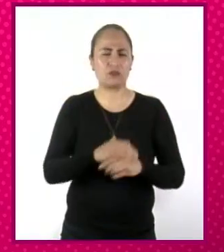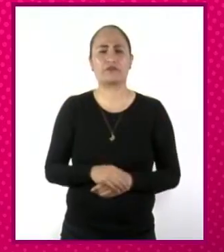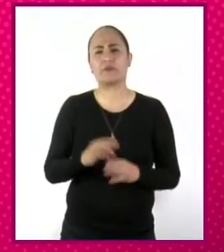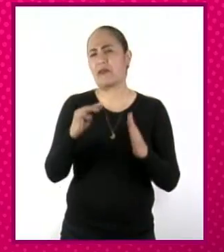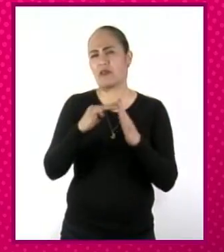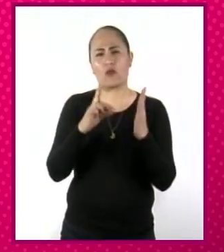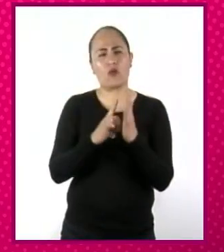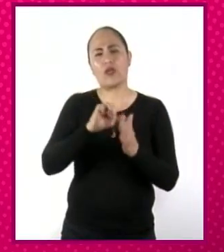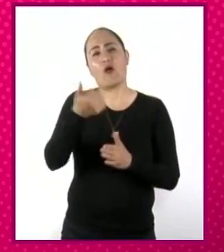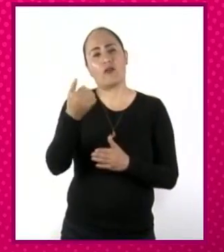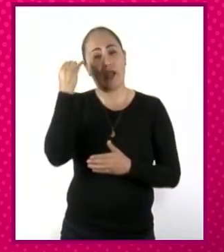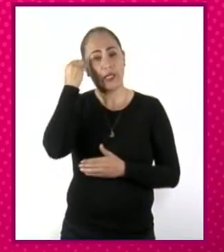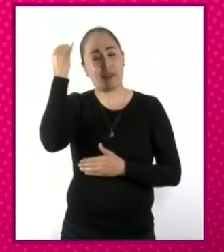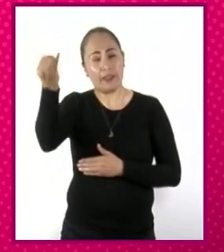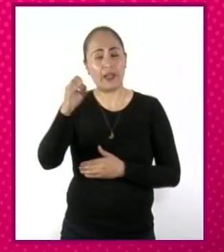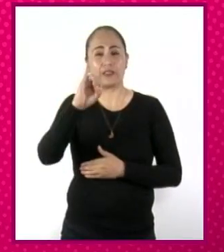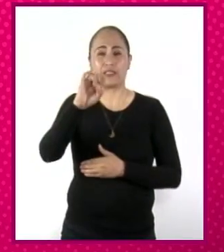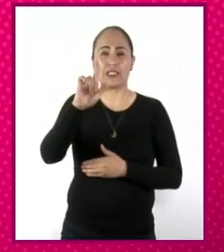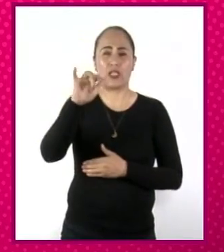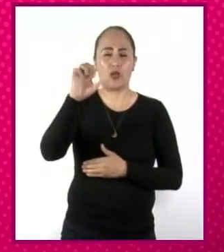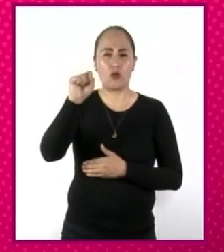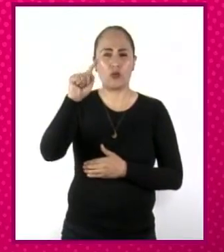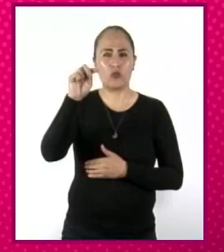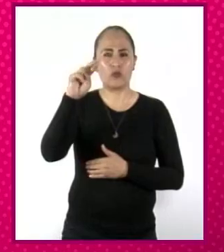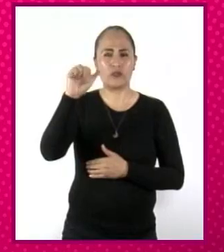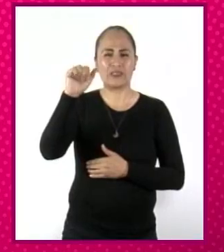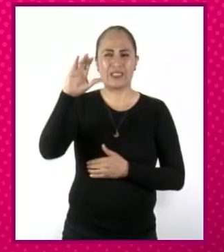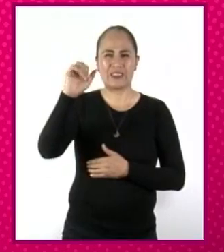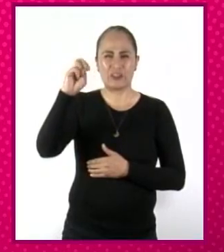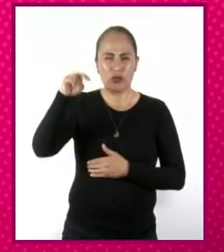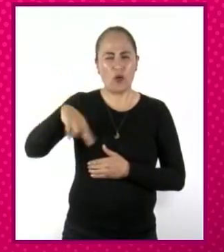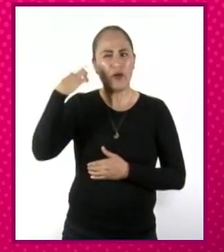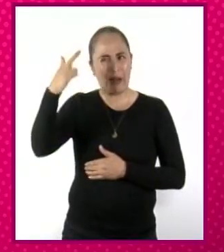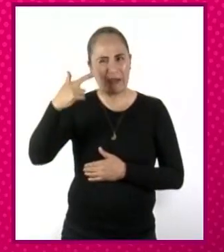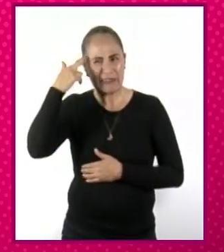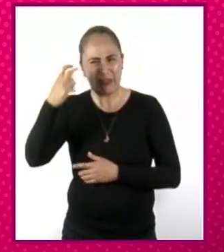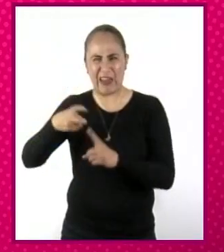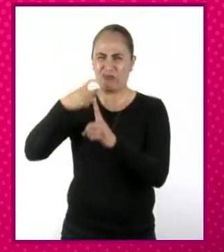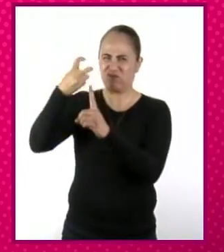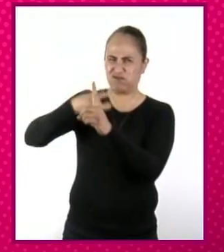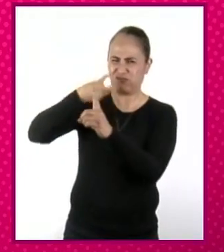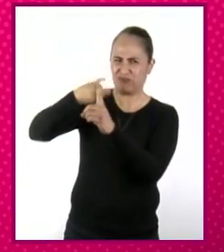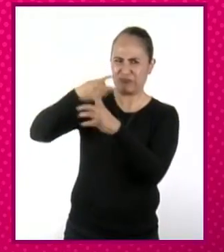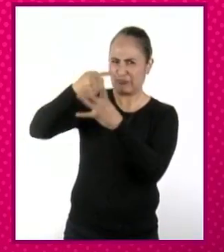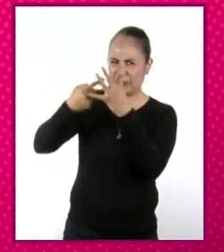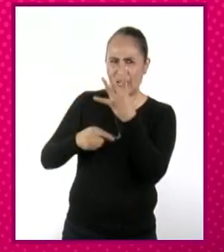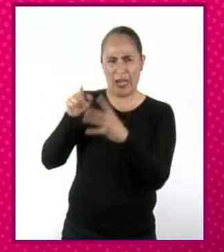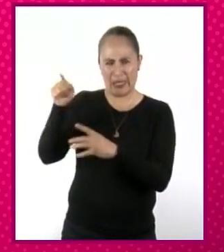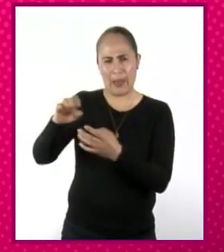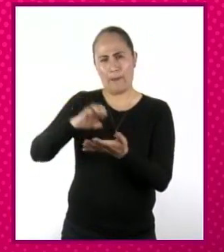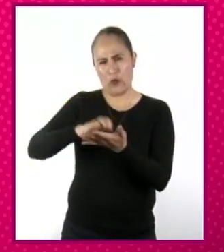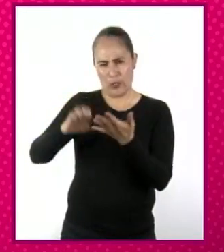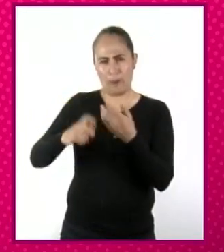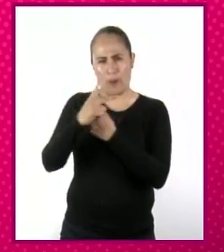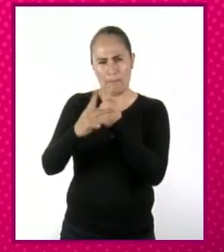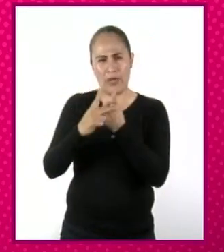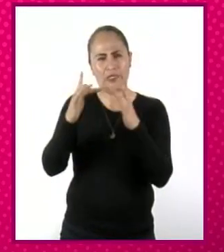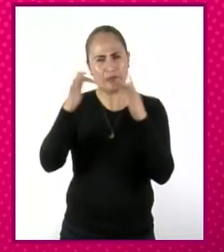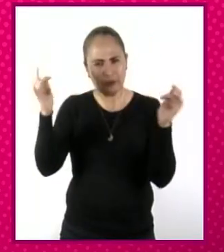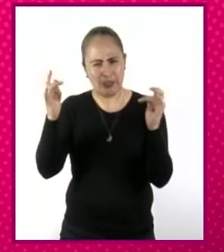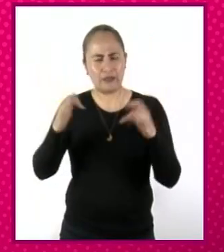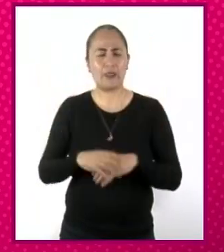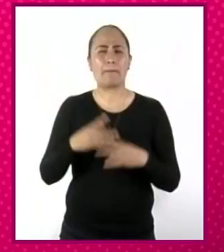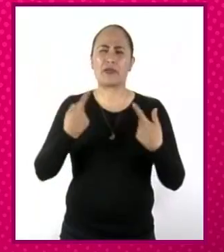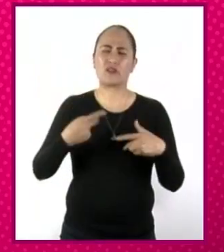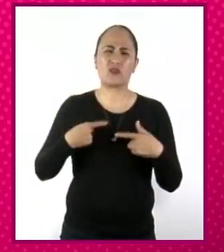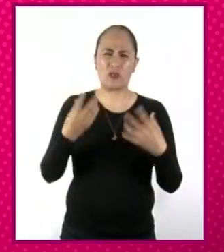que las ideas de la Ilustración y las críticas a la monarquía, y sobre todo la monarquía absoluta en el caso de Francia, hacen que muchos